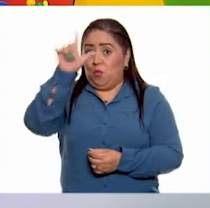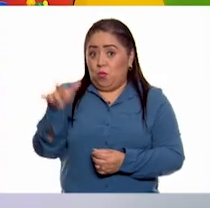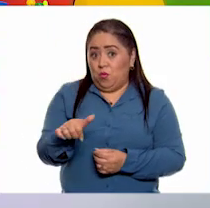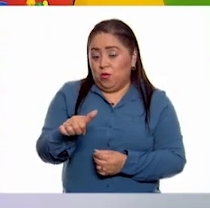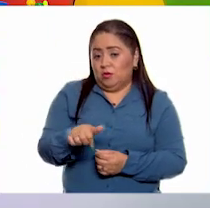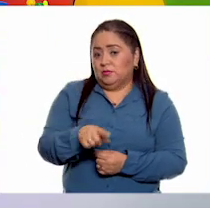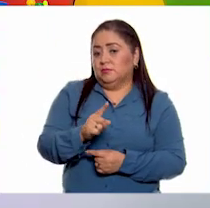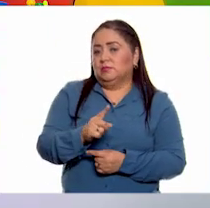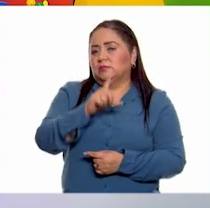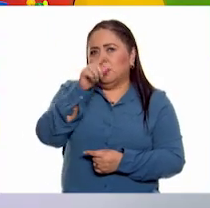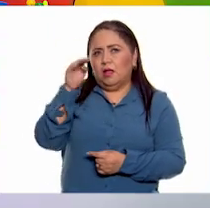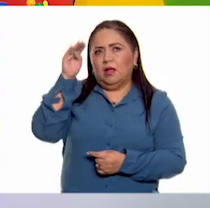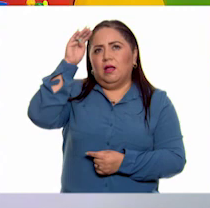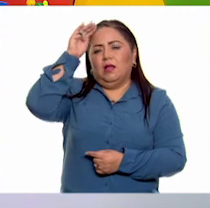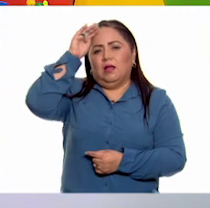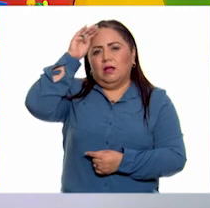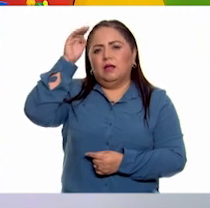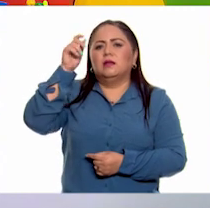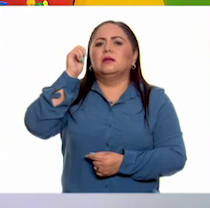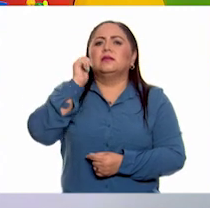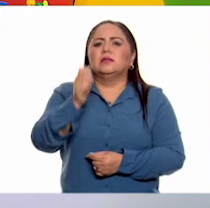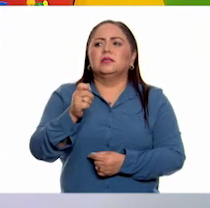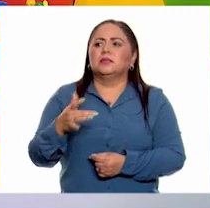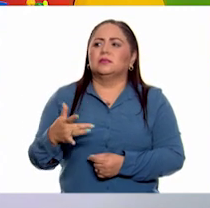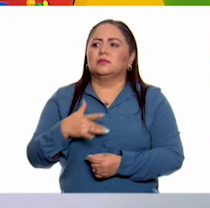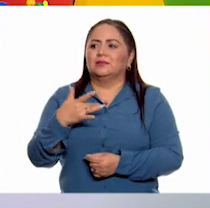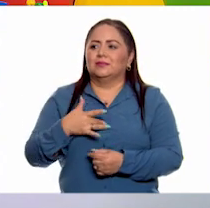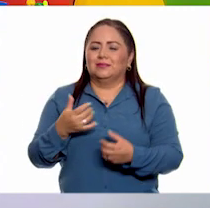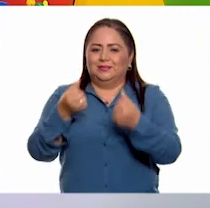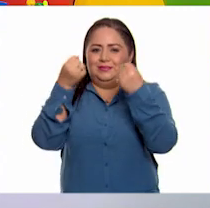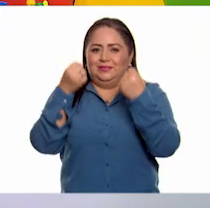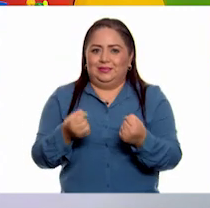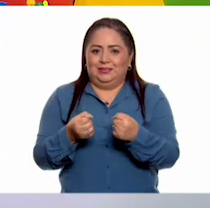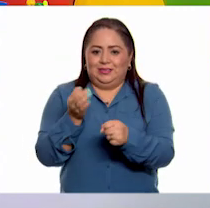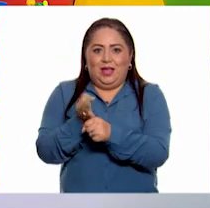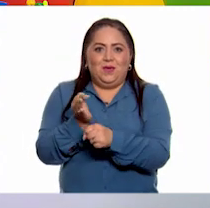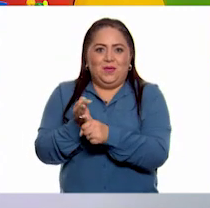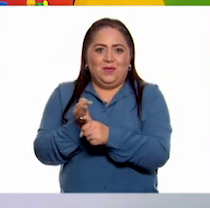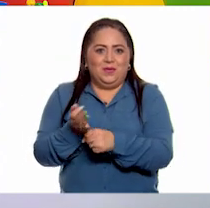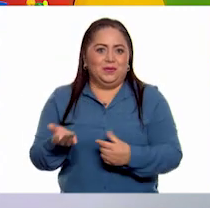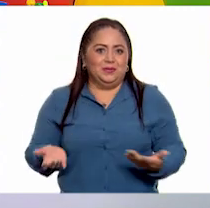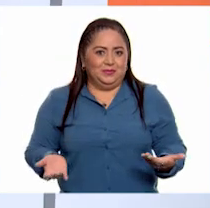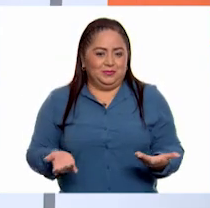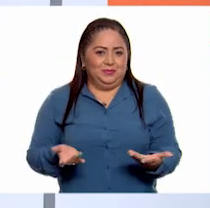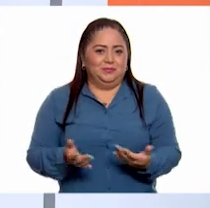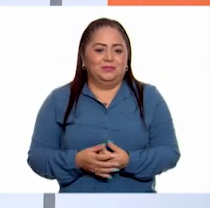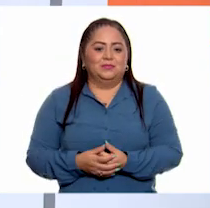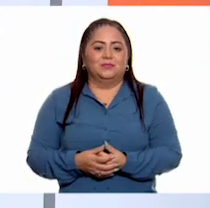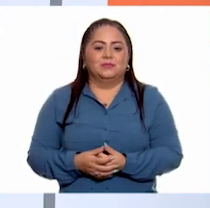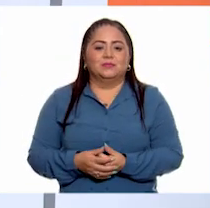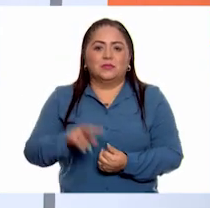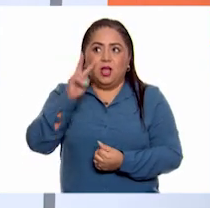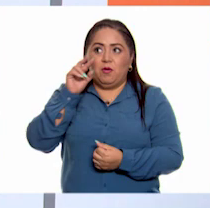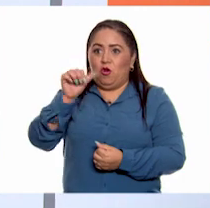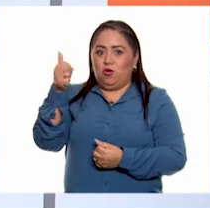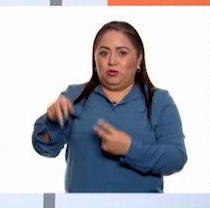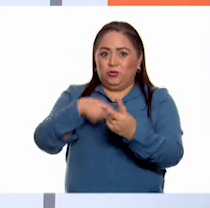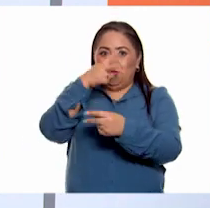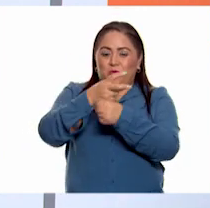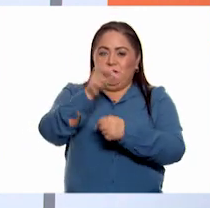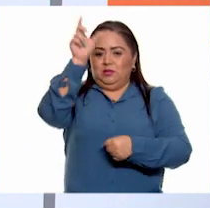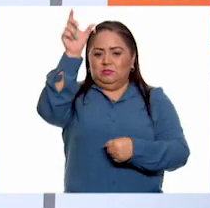Después reflexionaremos acerca de qué nos hace sentir seguras en esos momentos. En la columna me